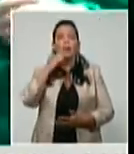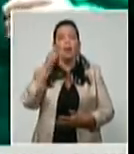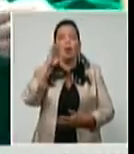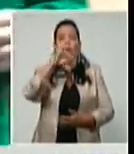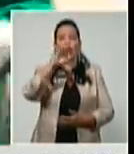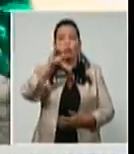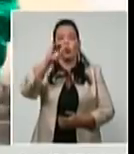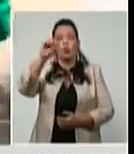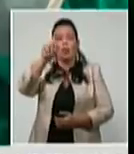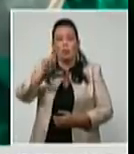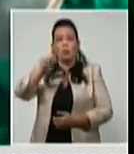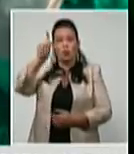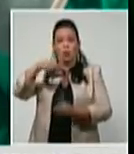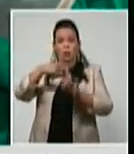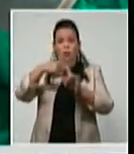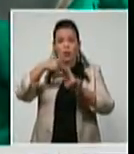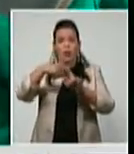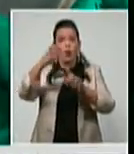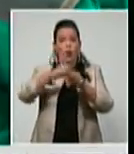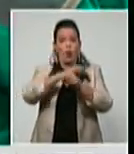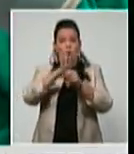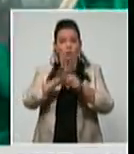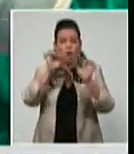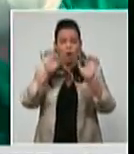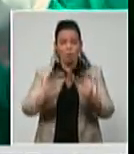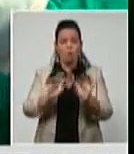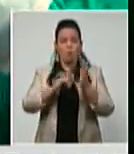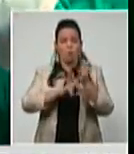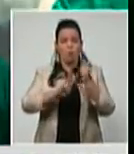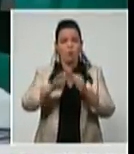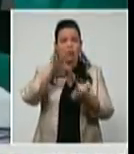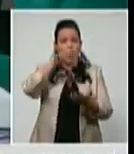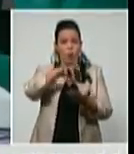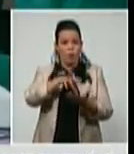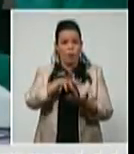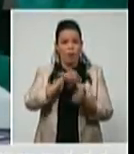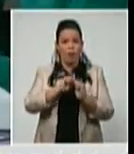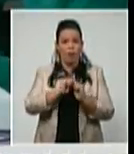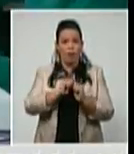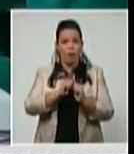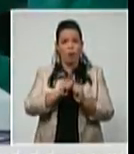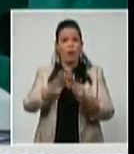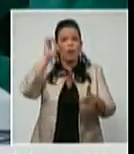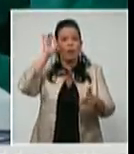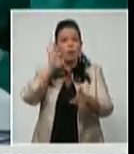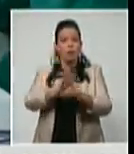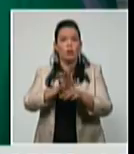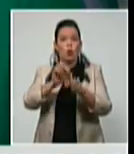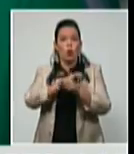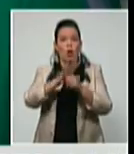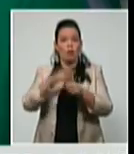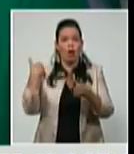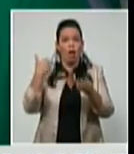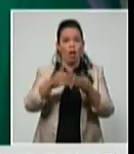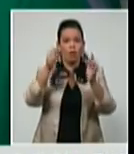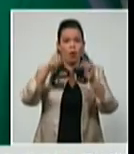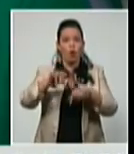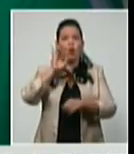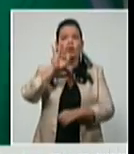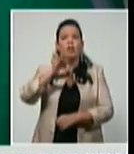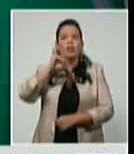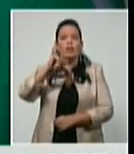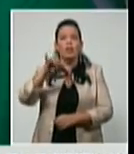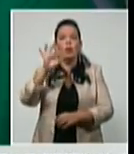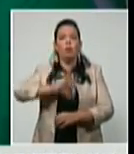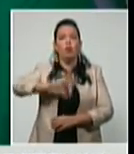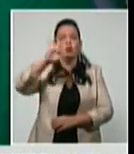la COVID-19 detectados en Pinar del Río desde el inicio de la epidemia, un 86% fueron confirmados a partir del